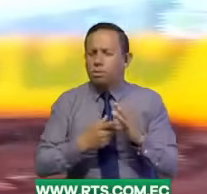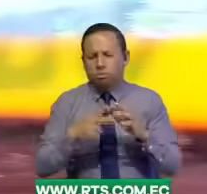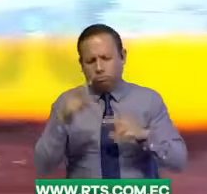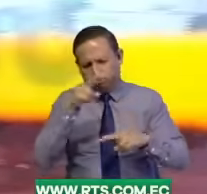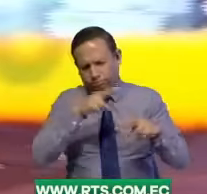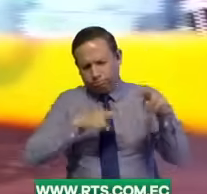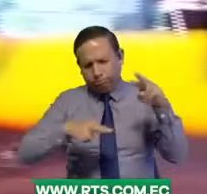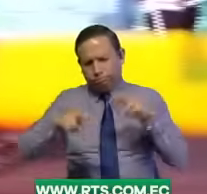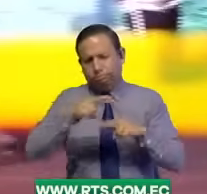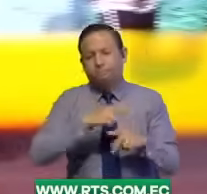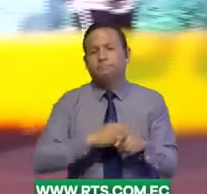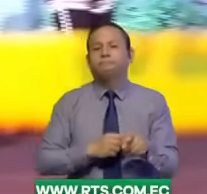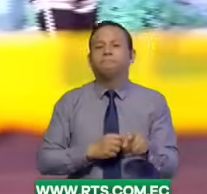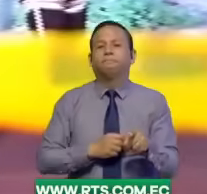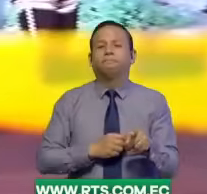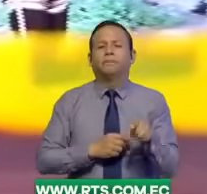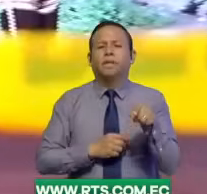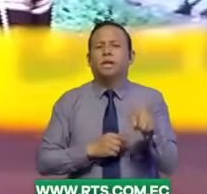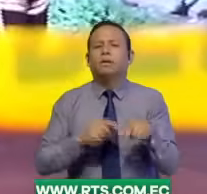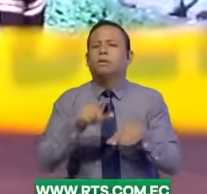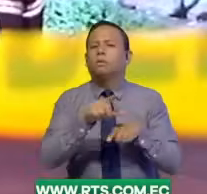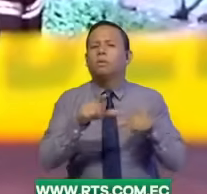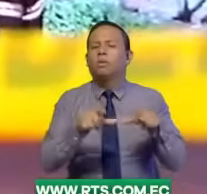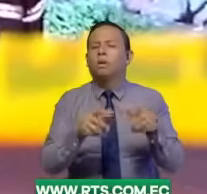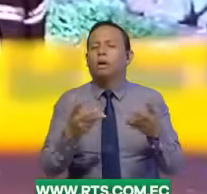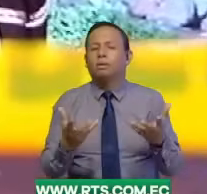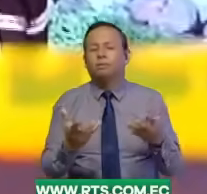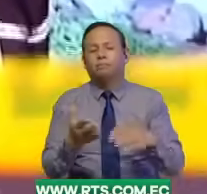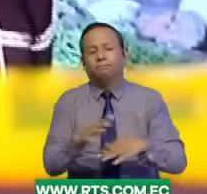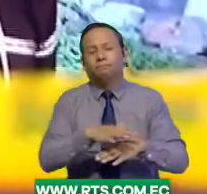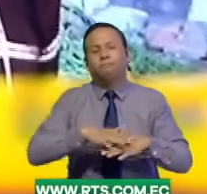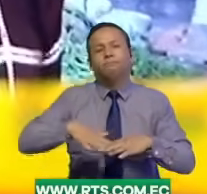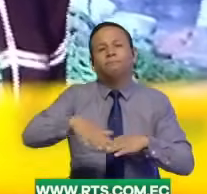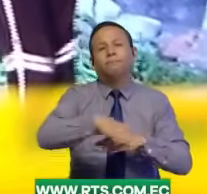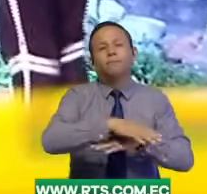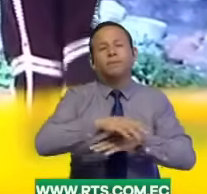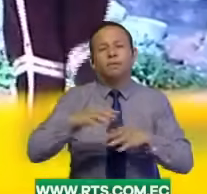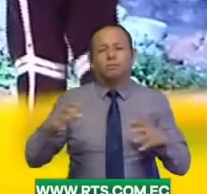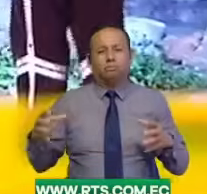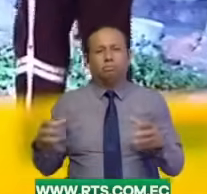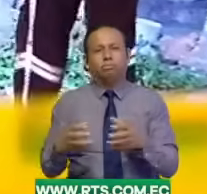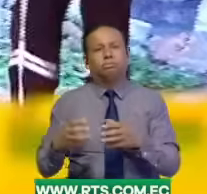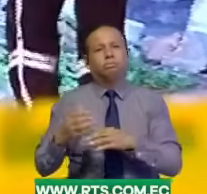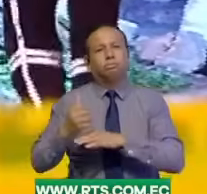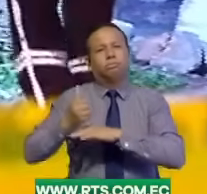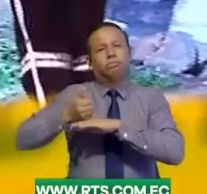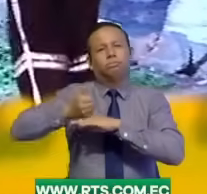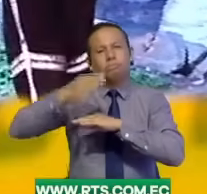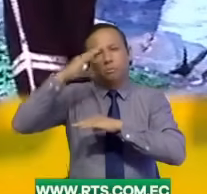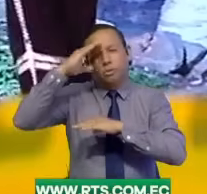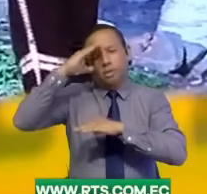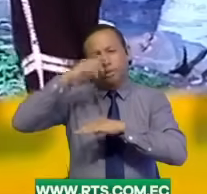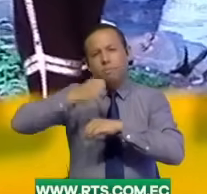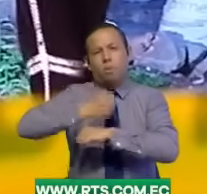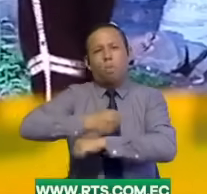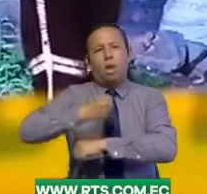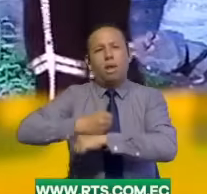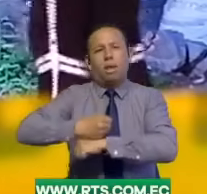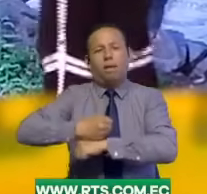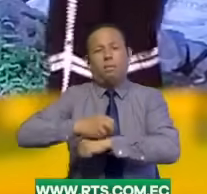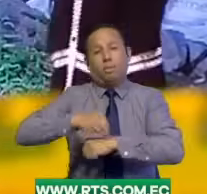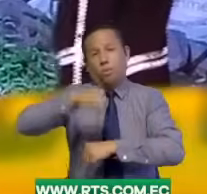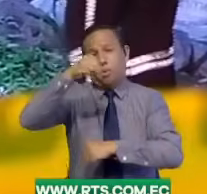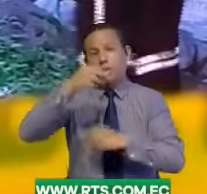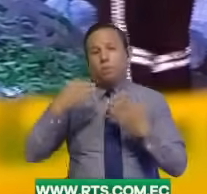nuevo hecho violento que se ha registrado en eso que pertenece al distrito Pascuales, al norte de Guayaquil.